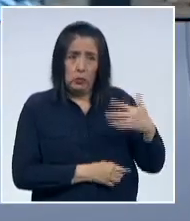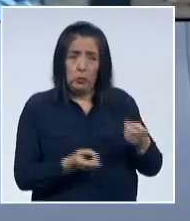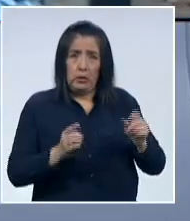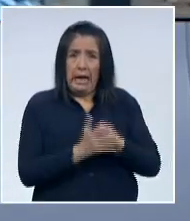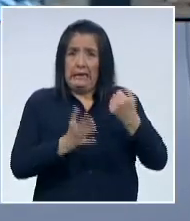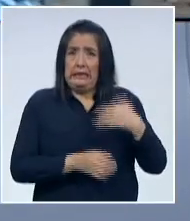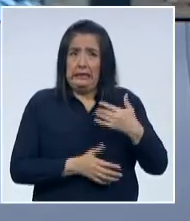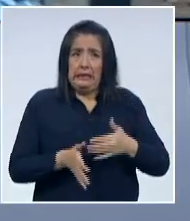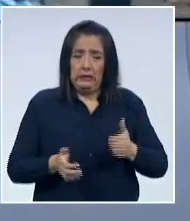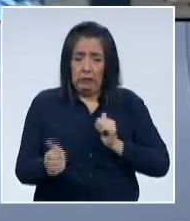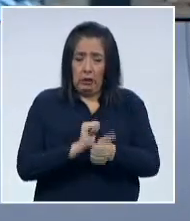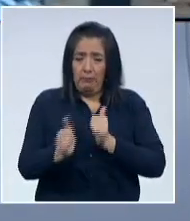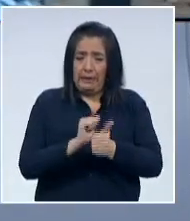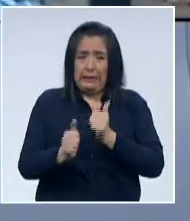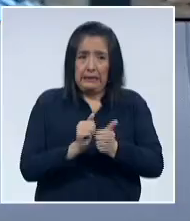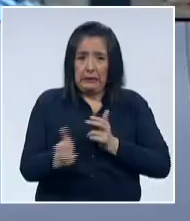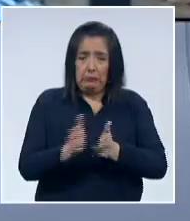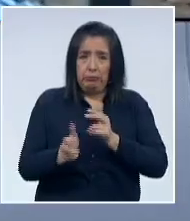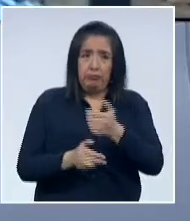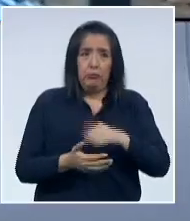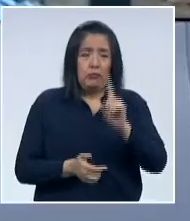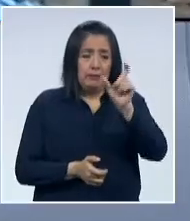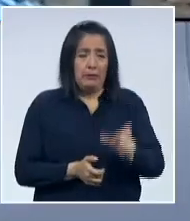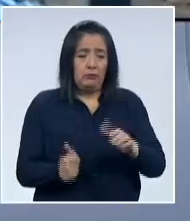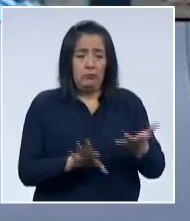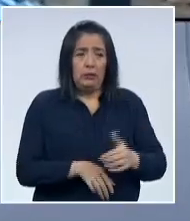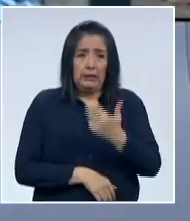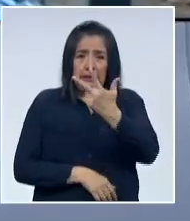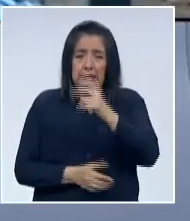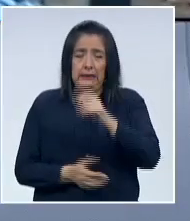medio de una carrera de autos dejó un muerto y tres heridos. Un vehículo perdió el control y destruyó